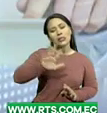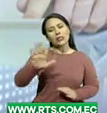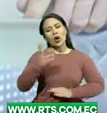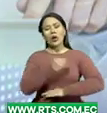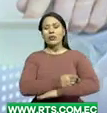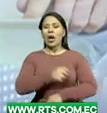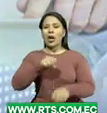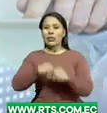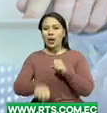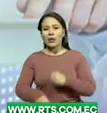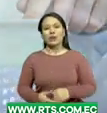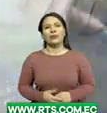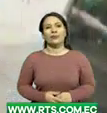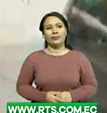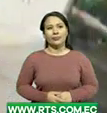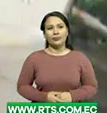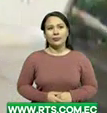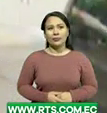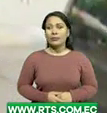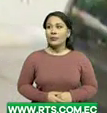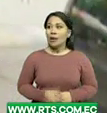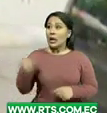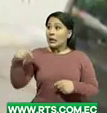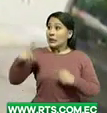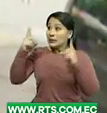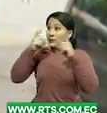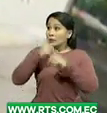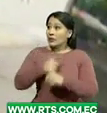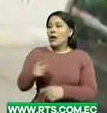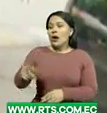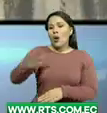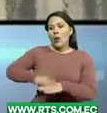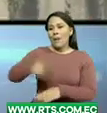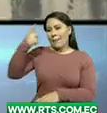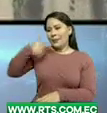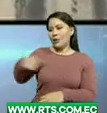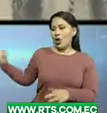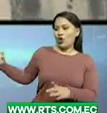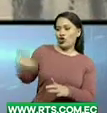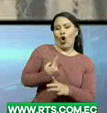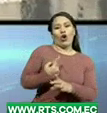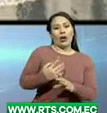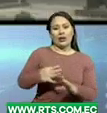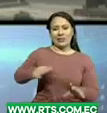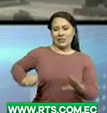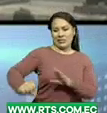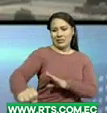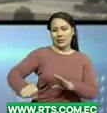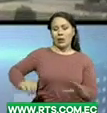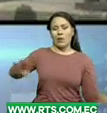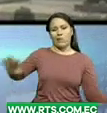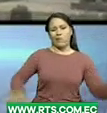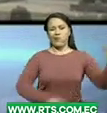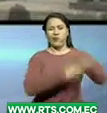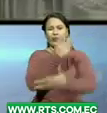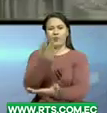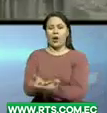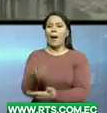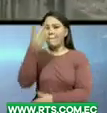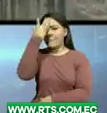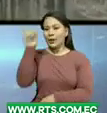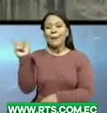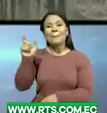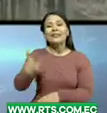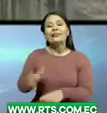lo cual fueron dados de alta. De manera fundada la existencia de la infracción de un presunto delito de robo, procedió